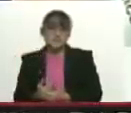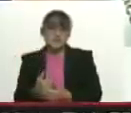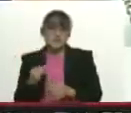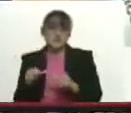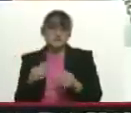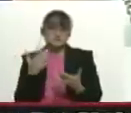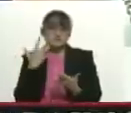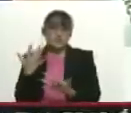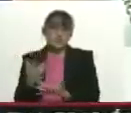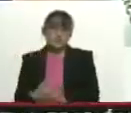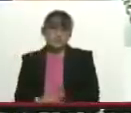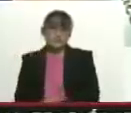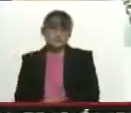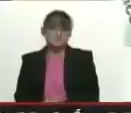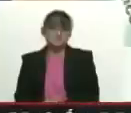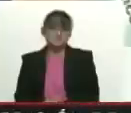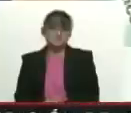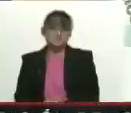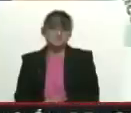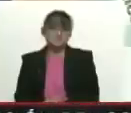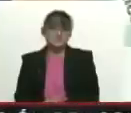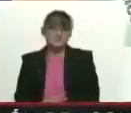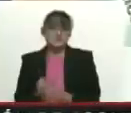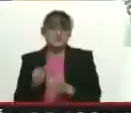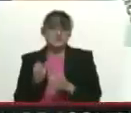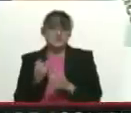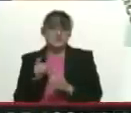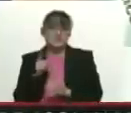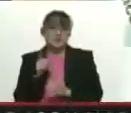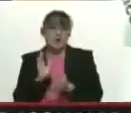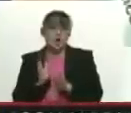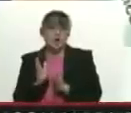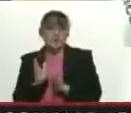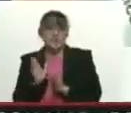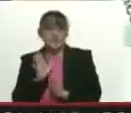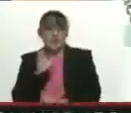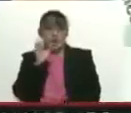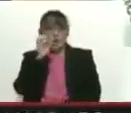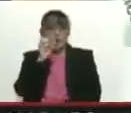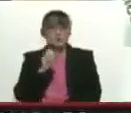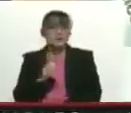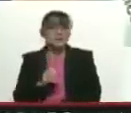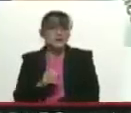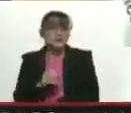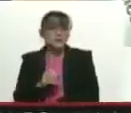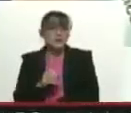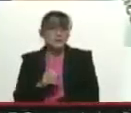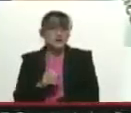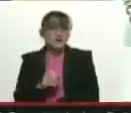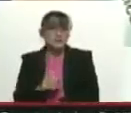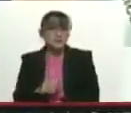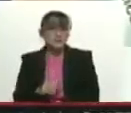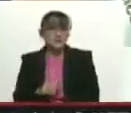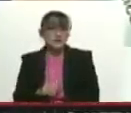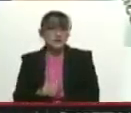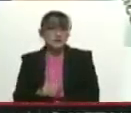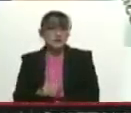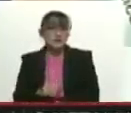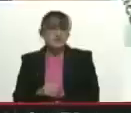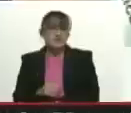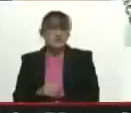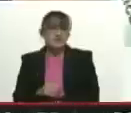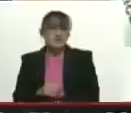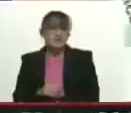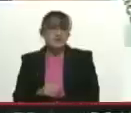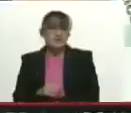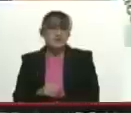se dio. La orden ejecutiva de Obama para tratar de destruir la democracia